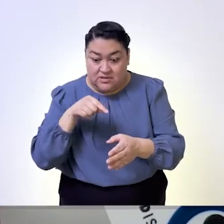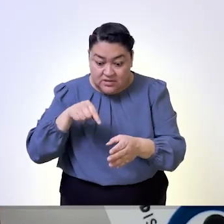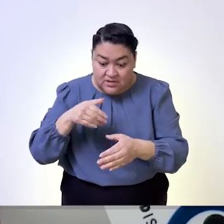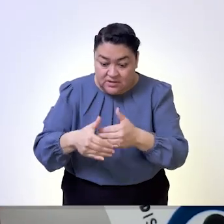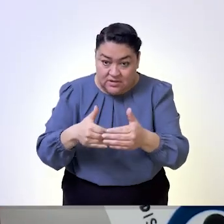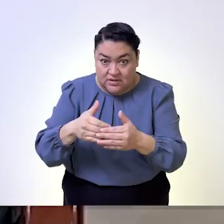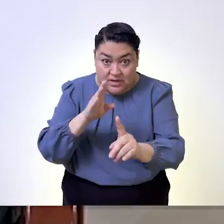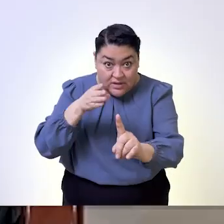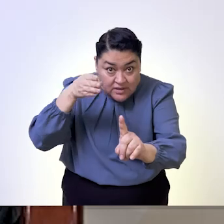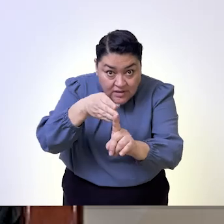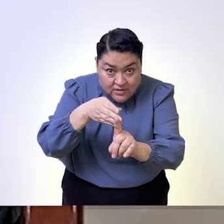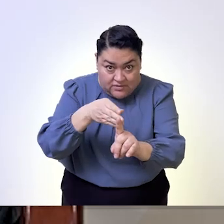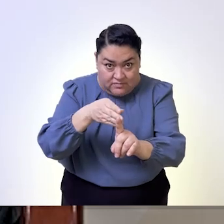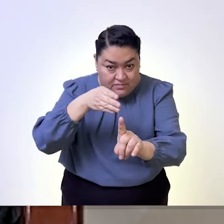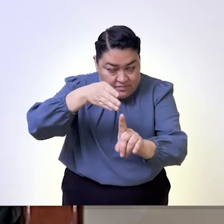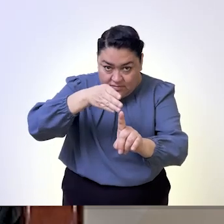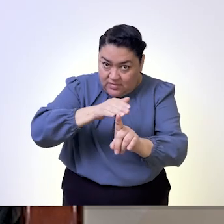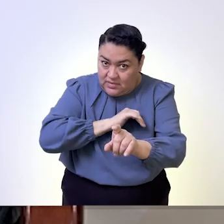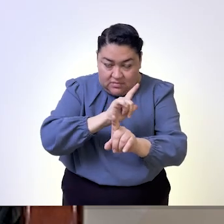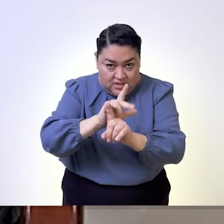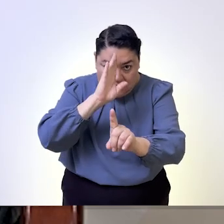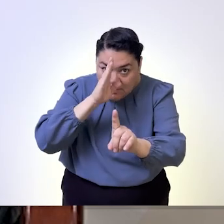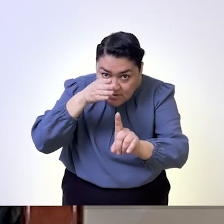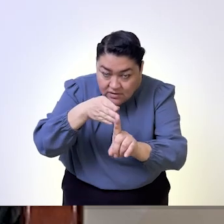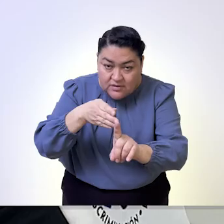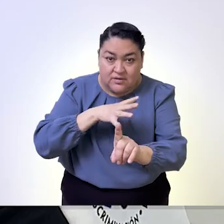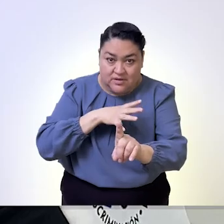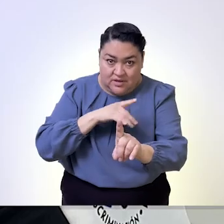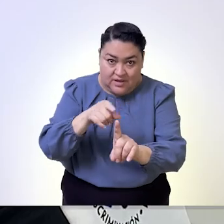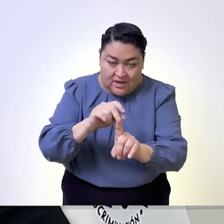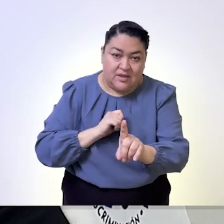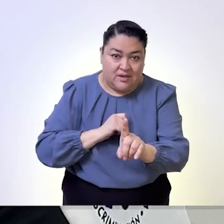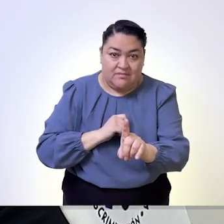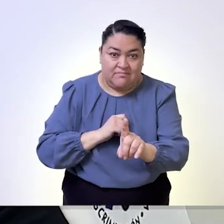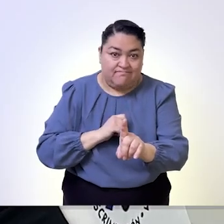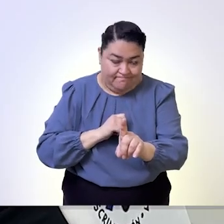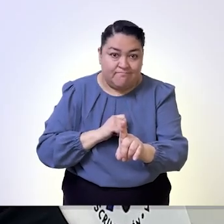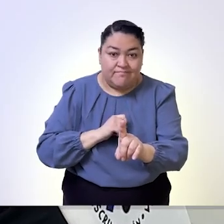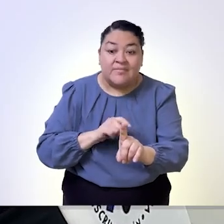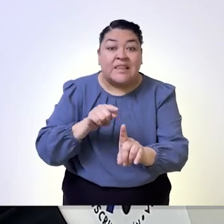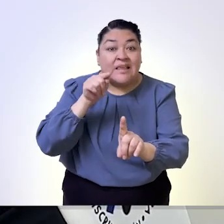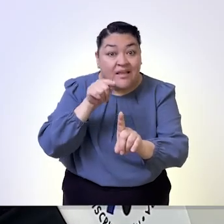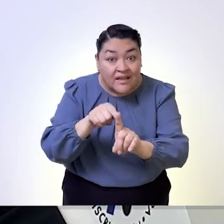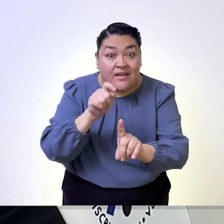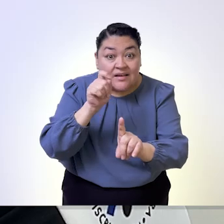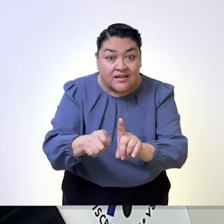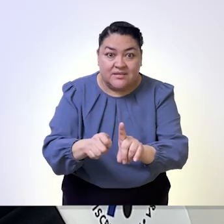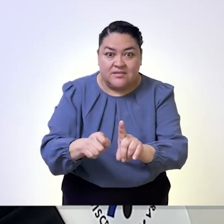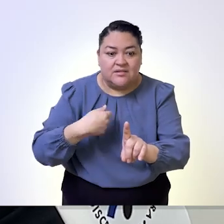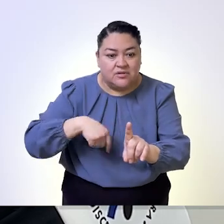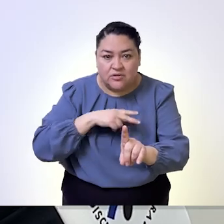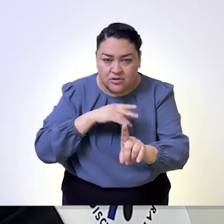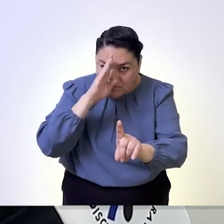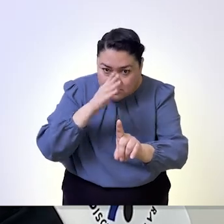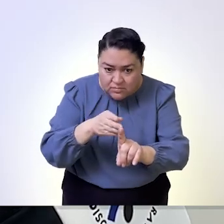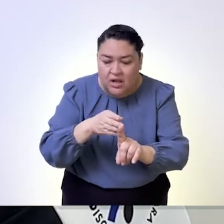estrictamente al origen de la institución o al ente administrativo que somos. Es decir, que únicamente